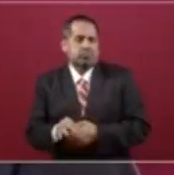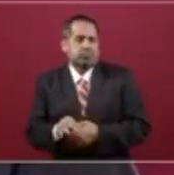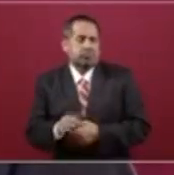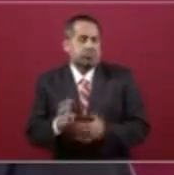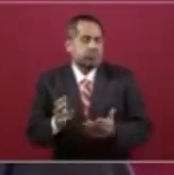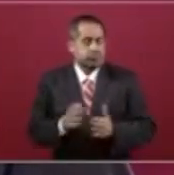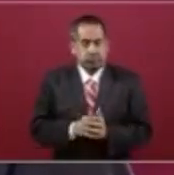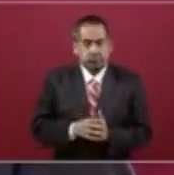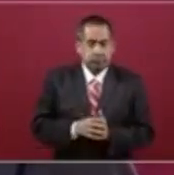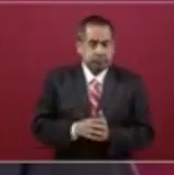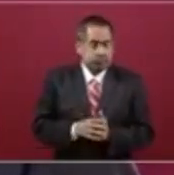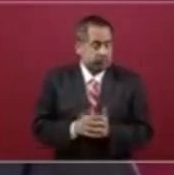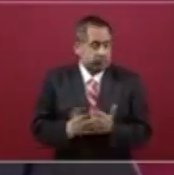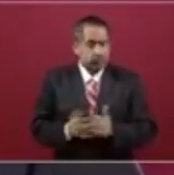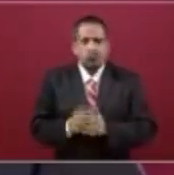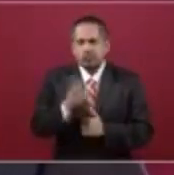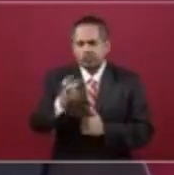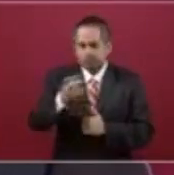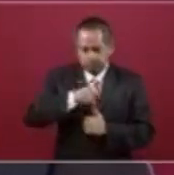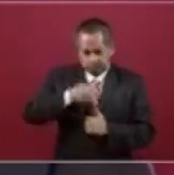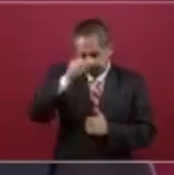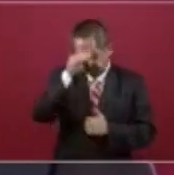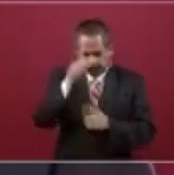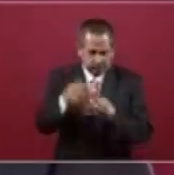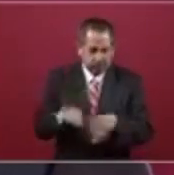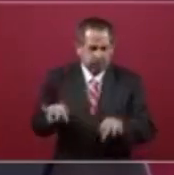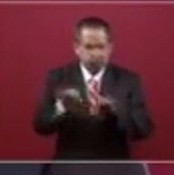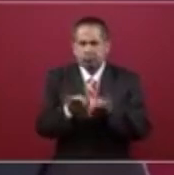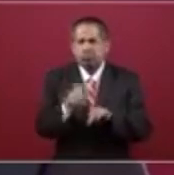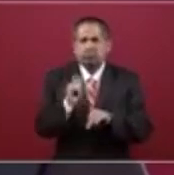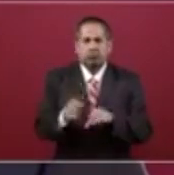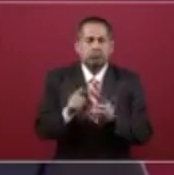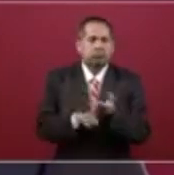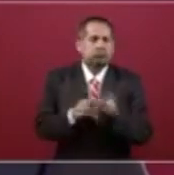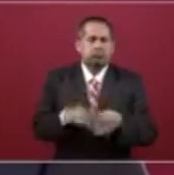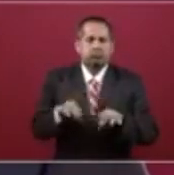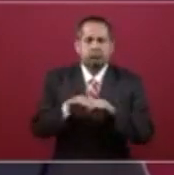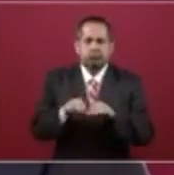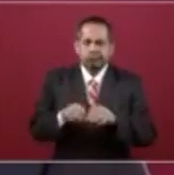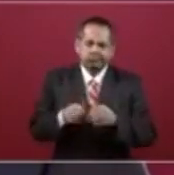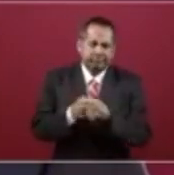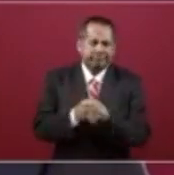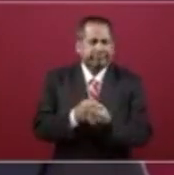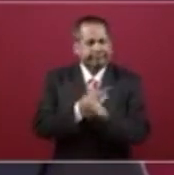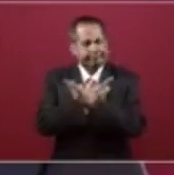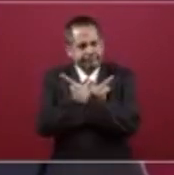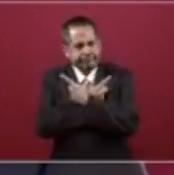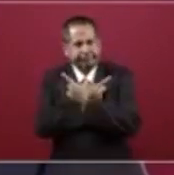Y por eso considero que es muy importante fortalecer valores